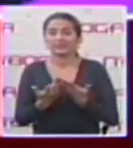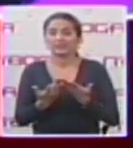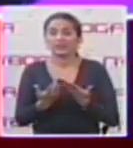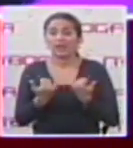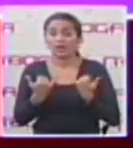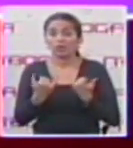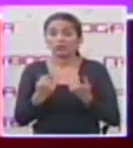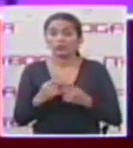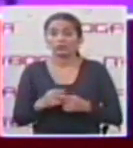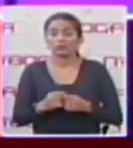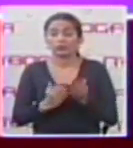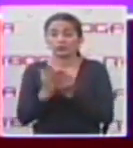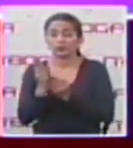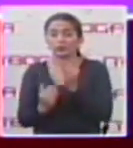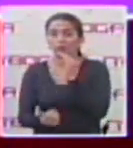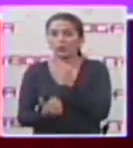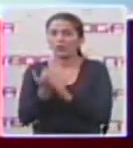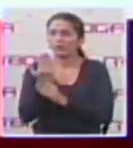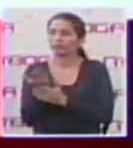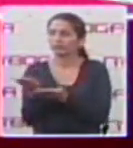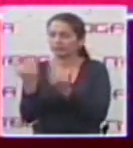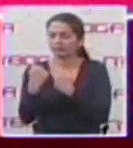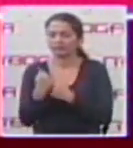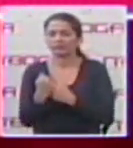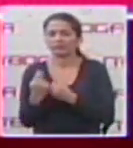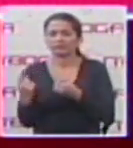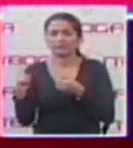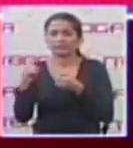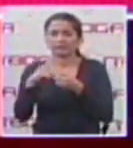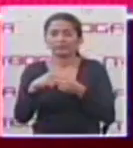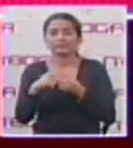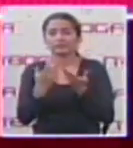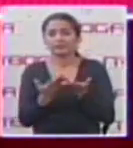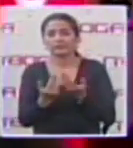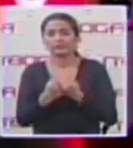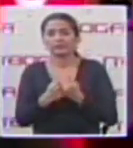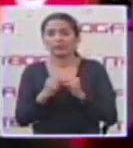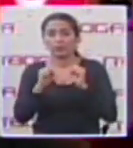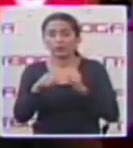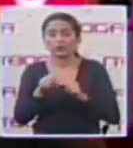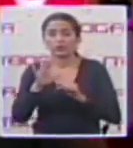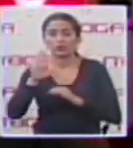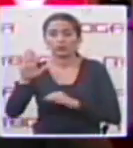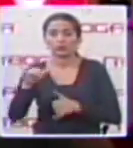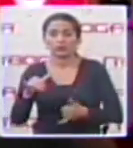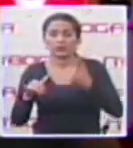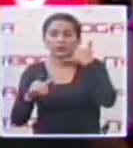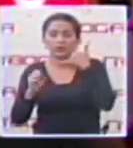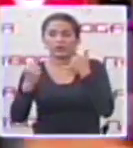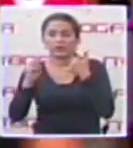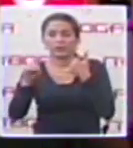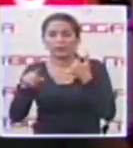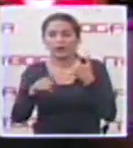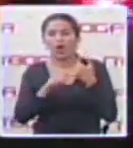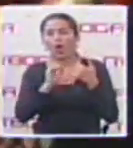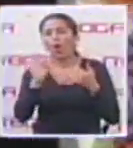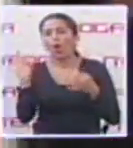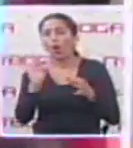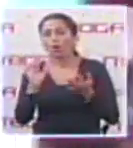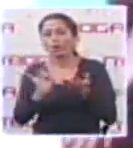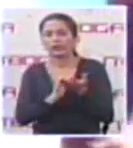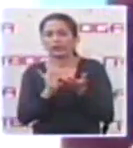tengan y puedan consumir todos estos contenidos, todo esto directamente desde sus smartphones o tablets, cualquier dispositivo